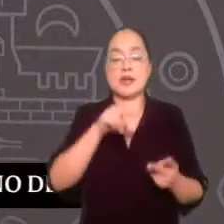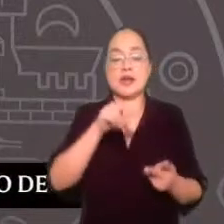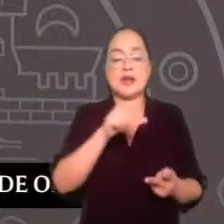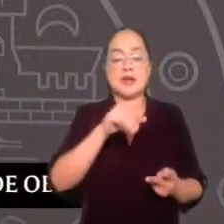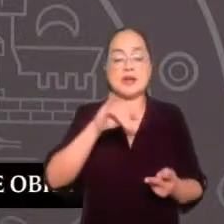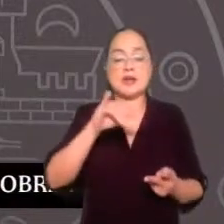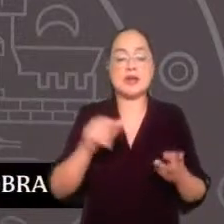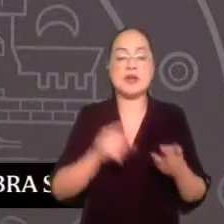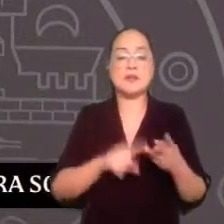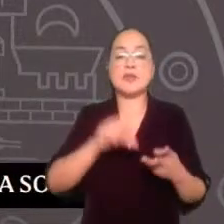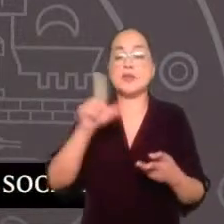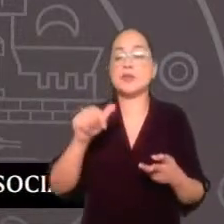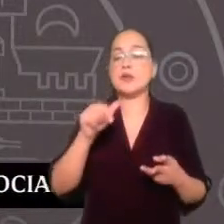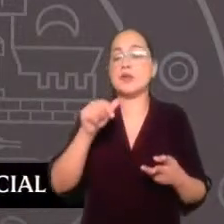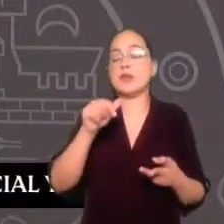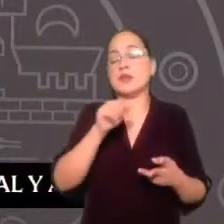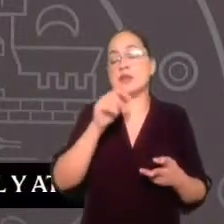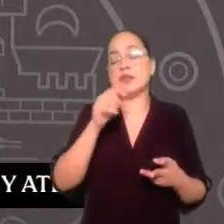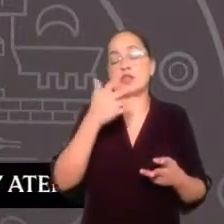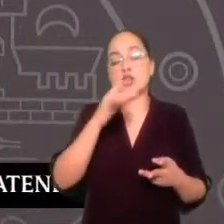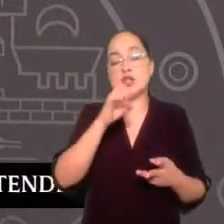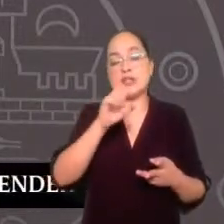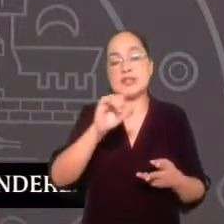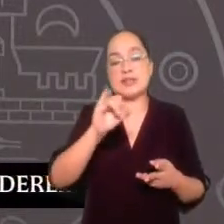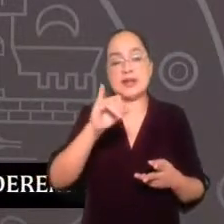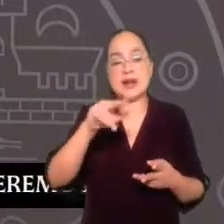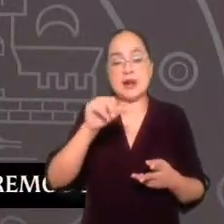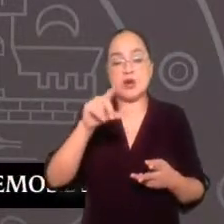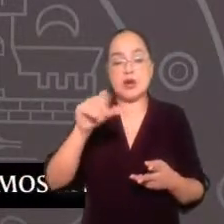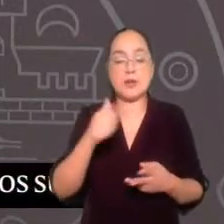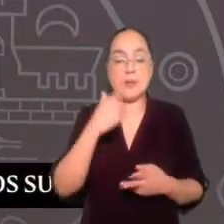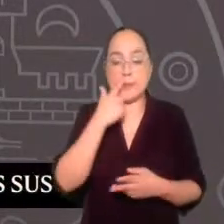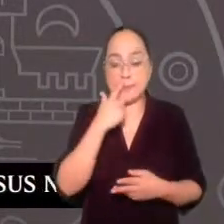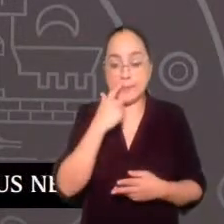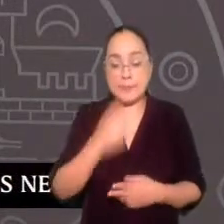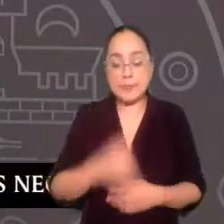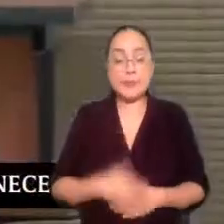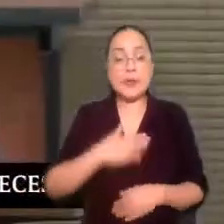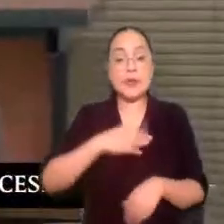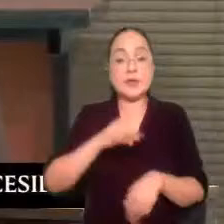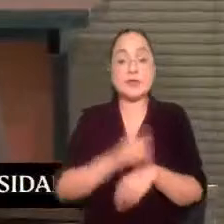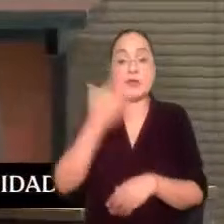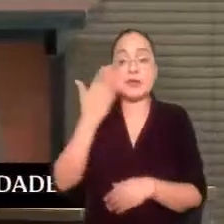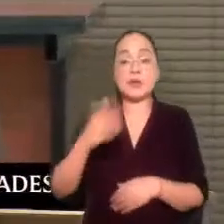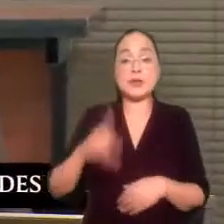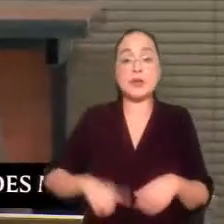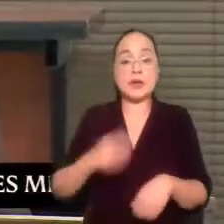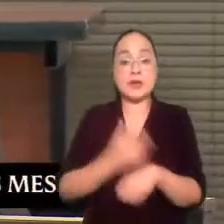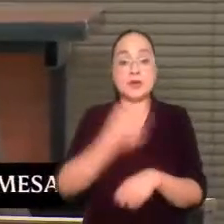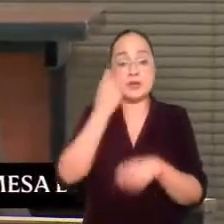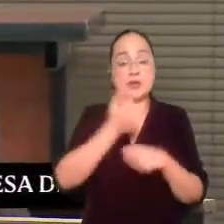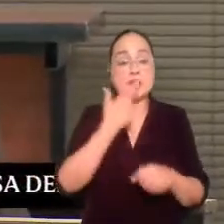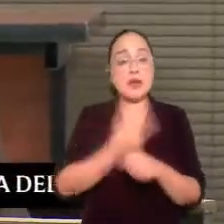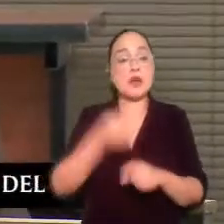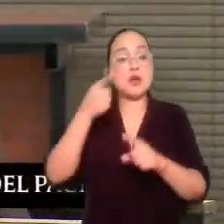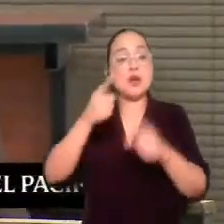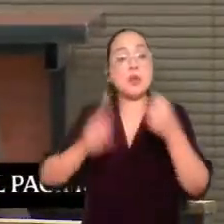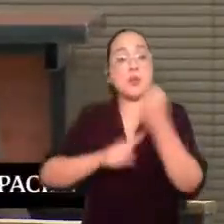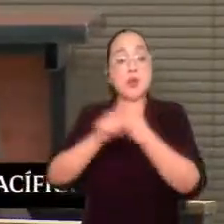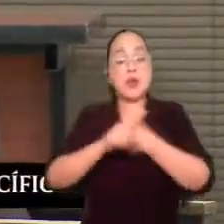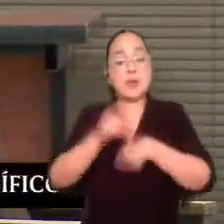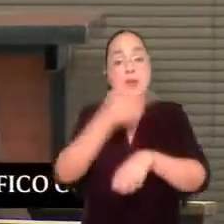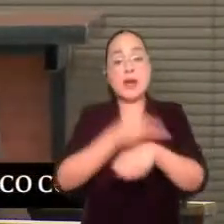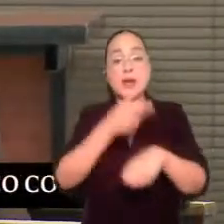Sinaloa. Buenos días, gobernador, secretarios, compañeros. Preguntarle, gobernador, ¿cómo han resuelto la problemática o en qué punto